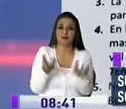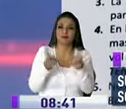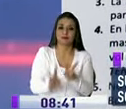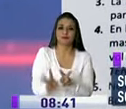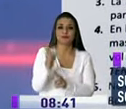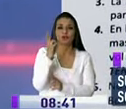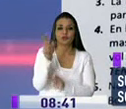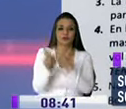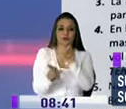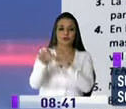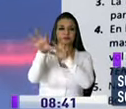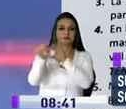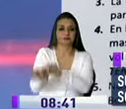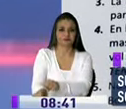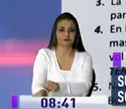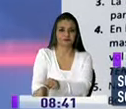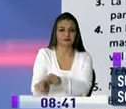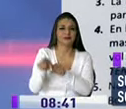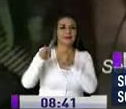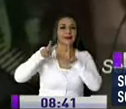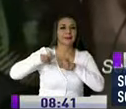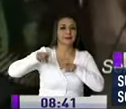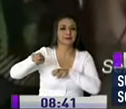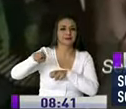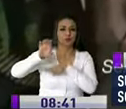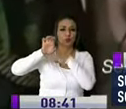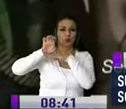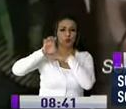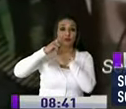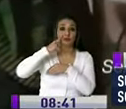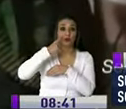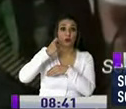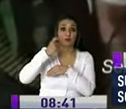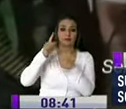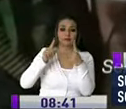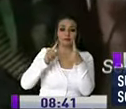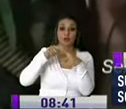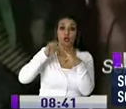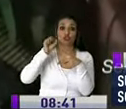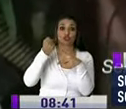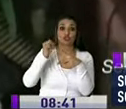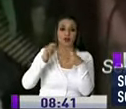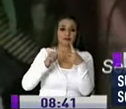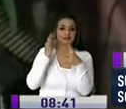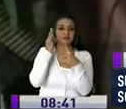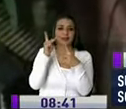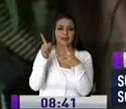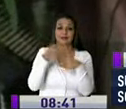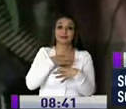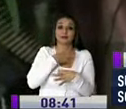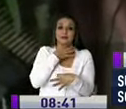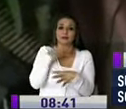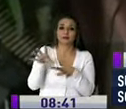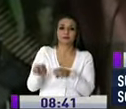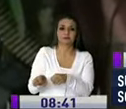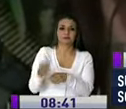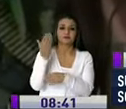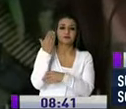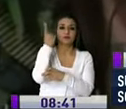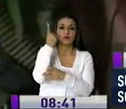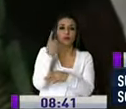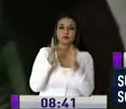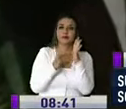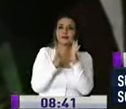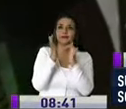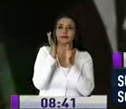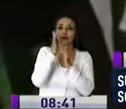de los 2 retenidos de la inteligencia ecuatoriana. Estos últimos son Katy Velasco y Oscar Villasís, personas civiles secuestradas del pasado 11 de abril y